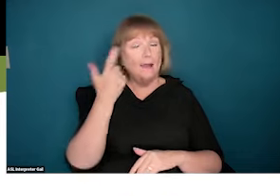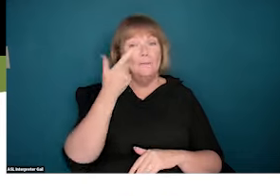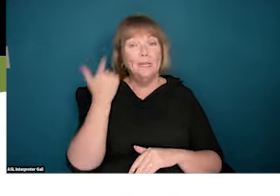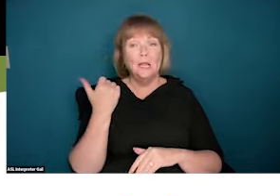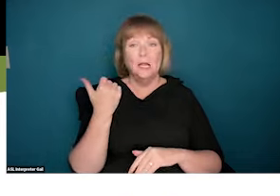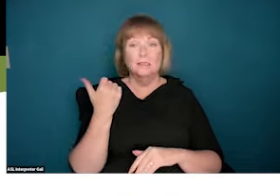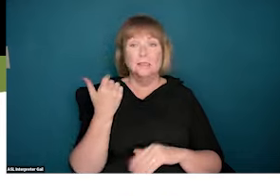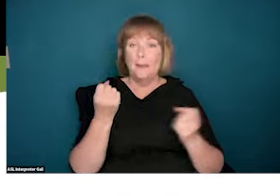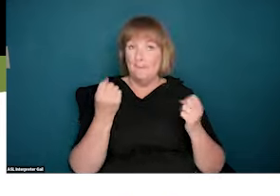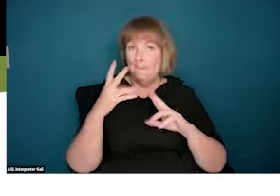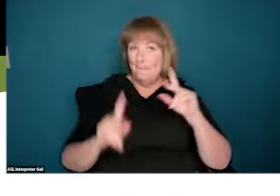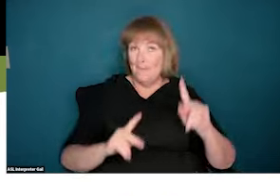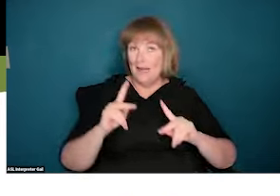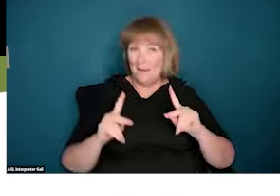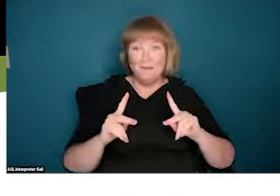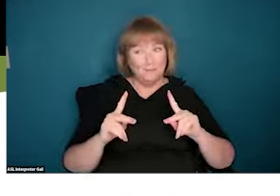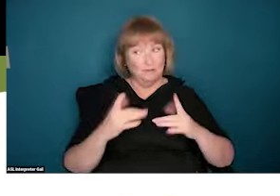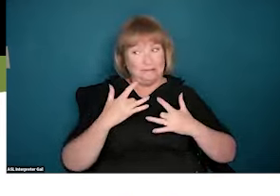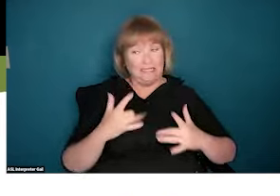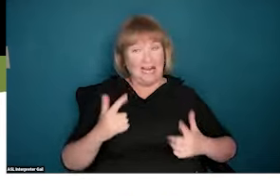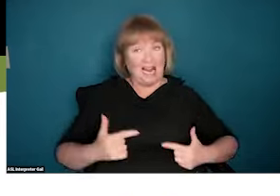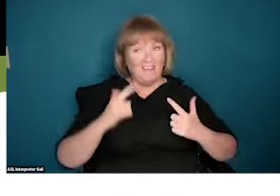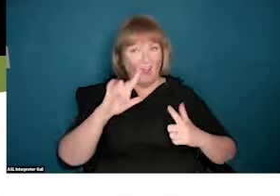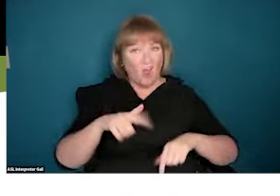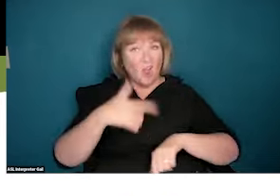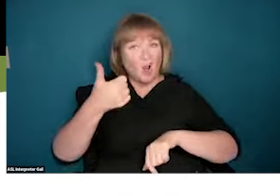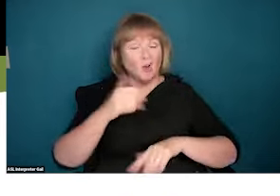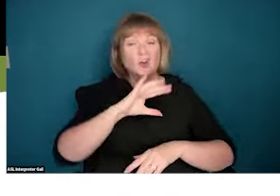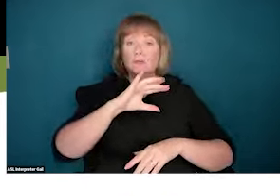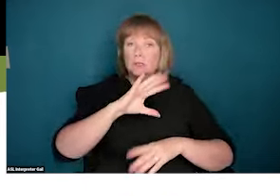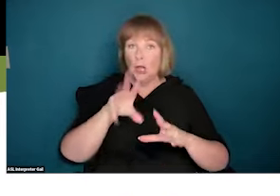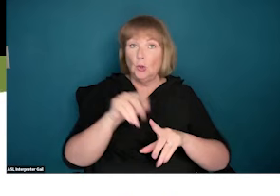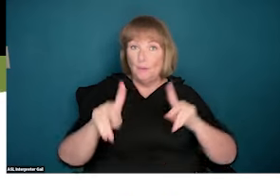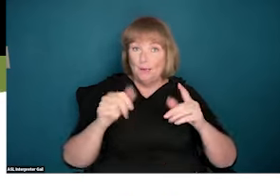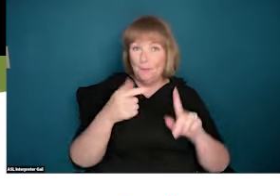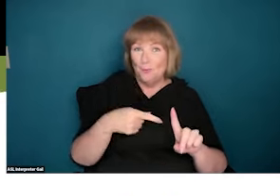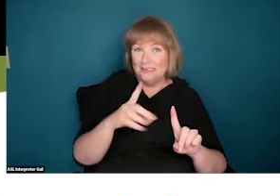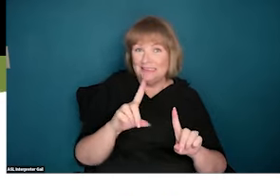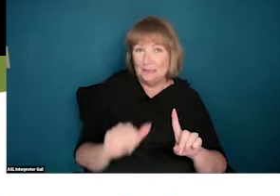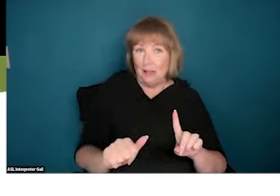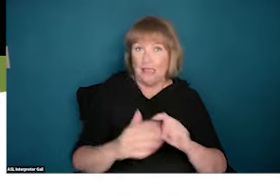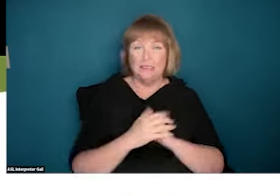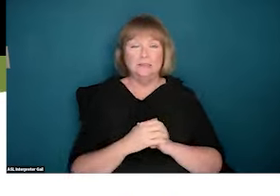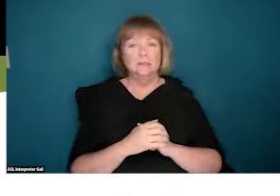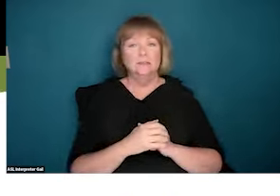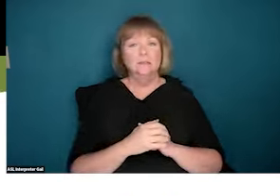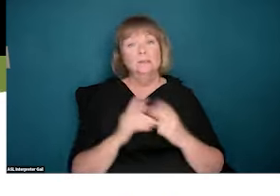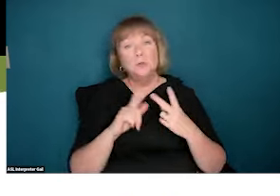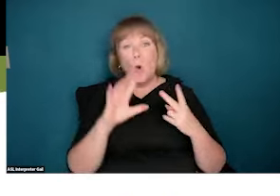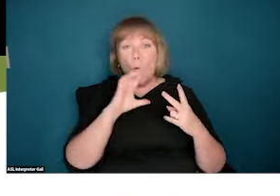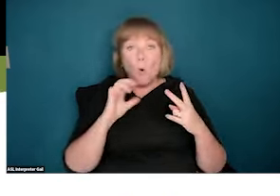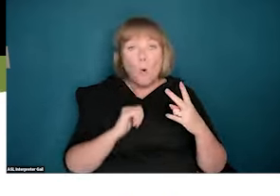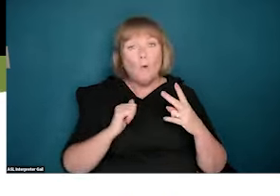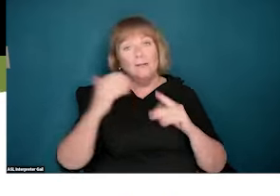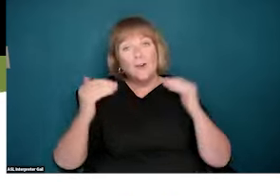muy importante porque muchas de las personas hoy en día tenemos individuos que la